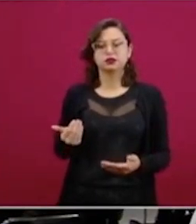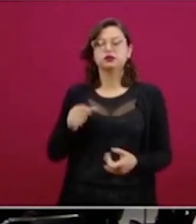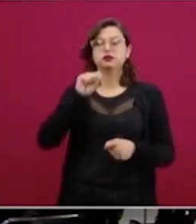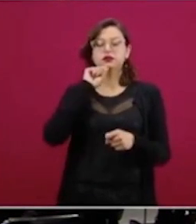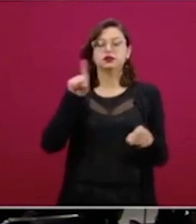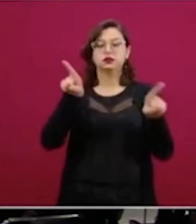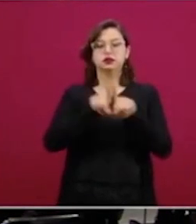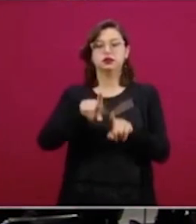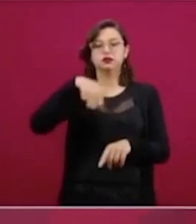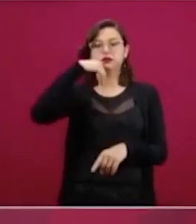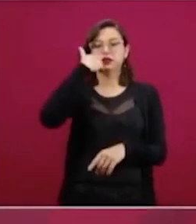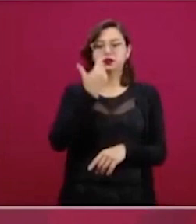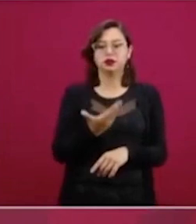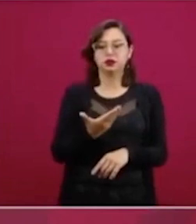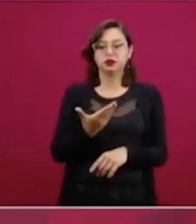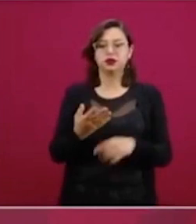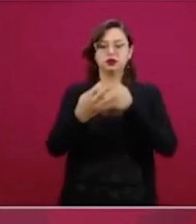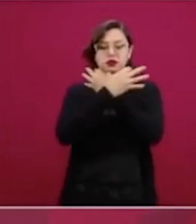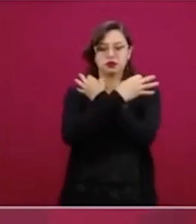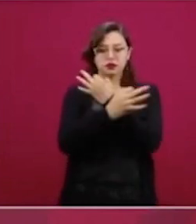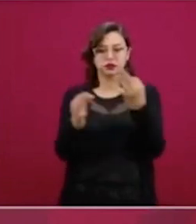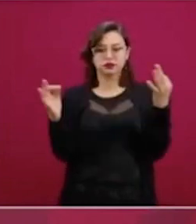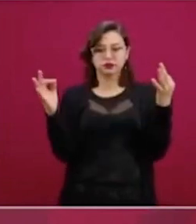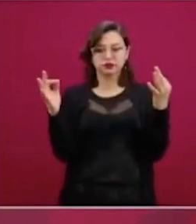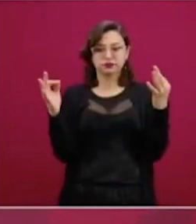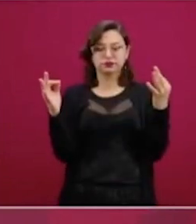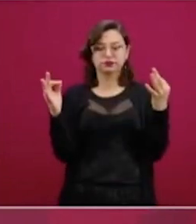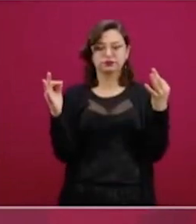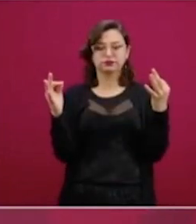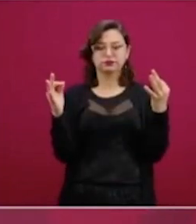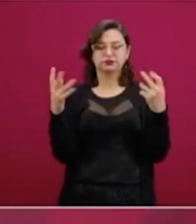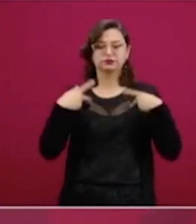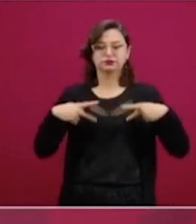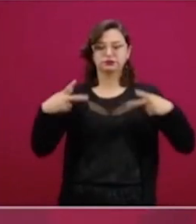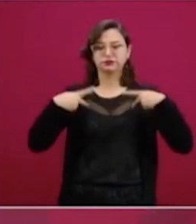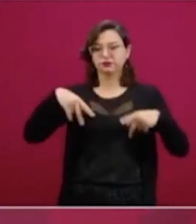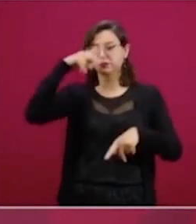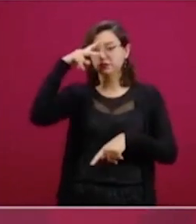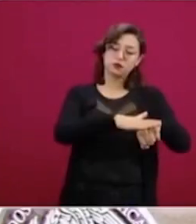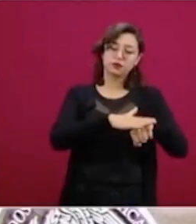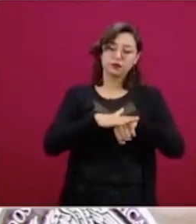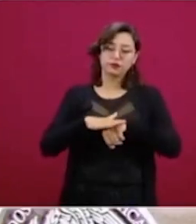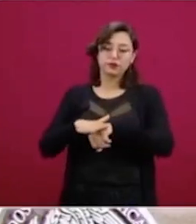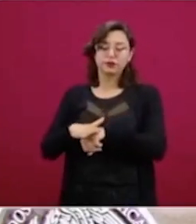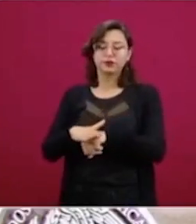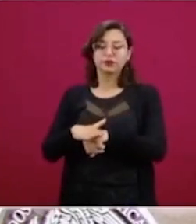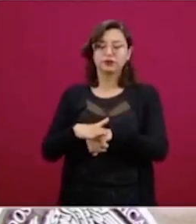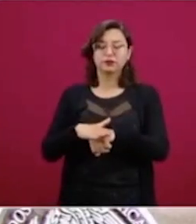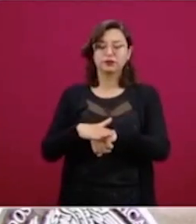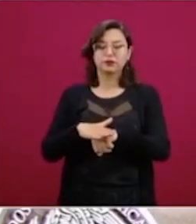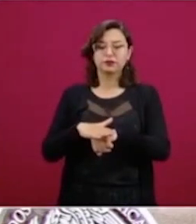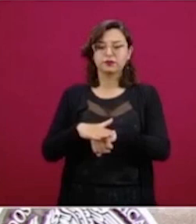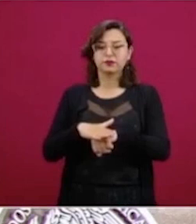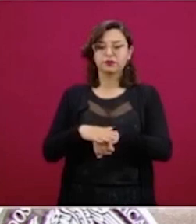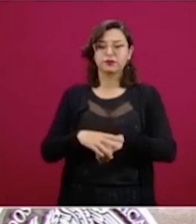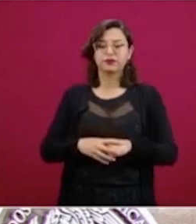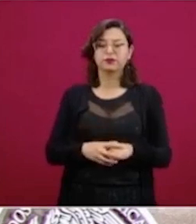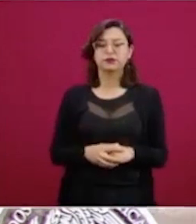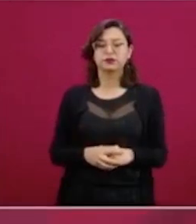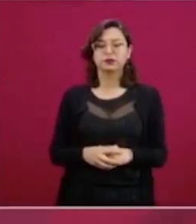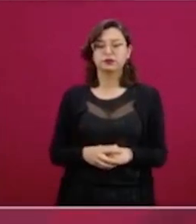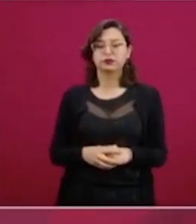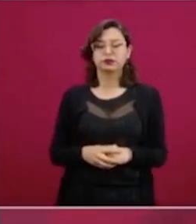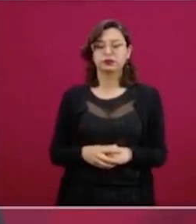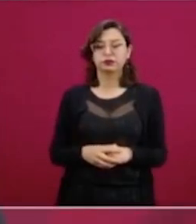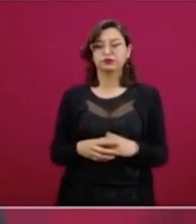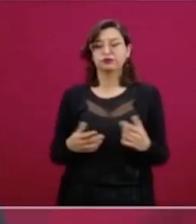también transmitir un mensaje a todos los mexicanos, decirles que con la